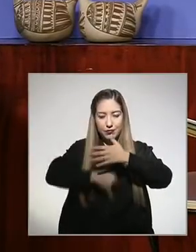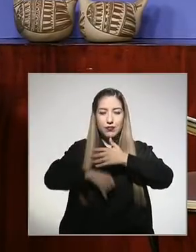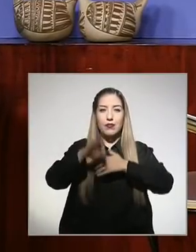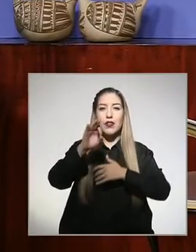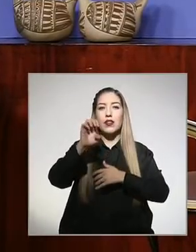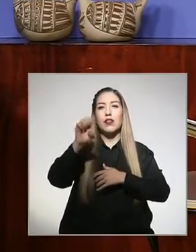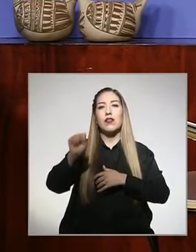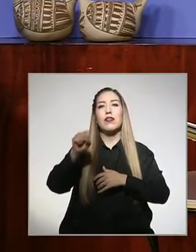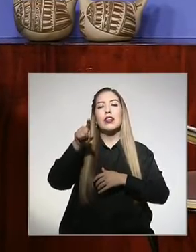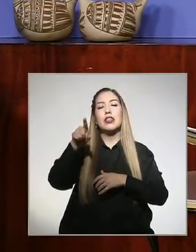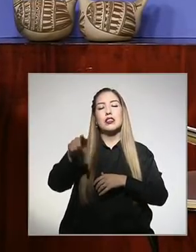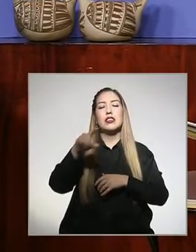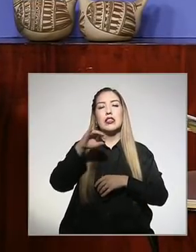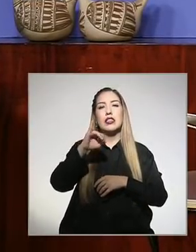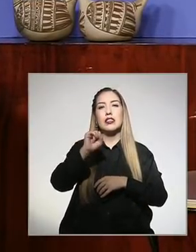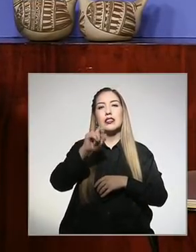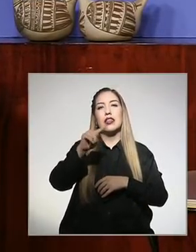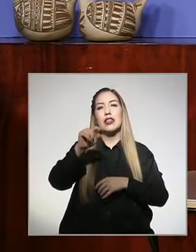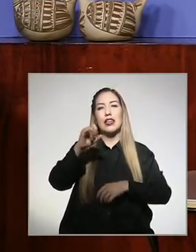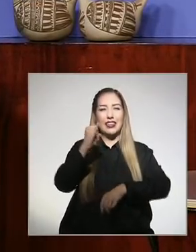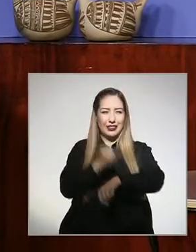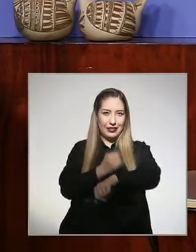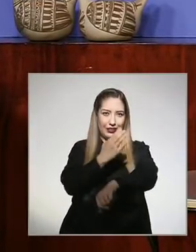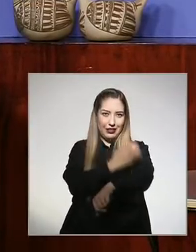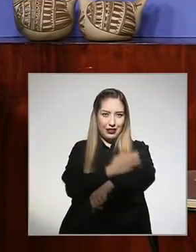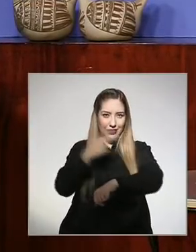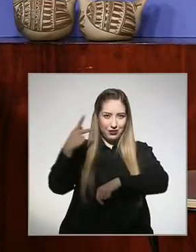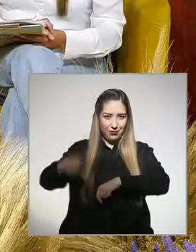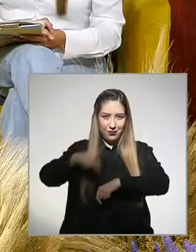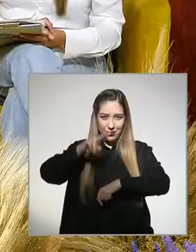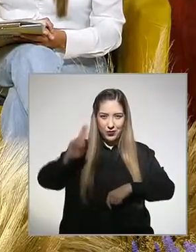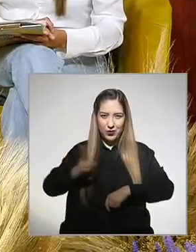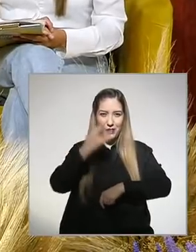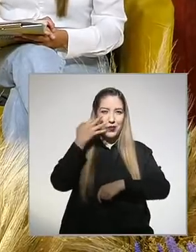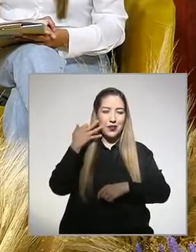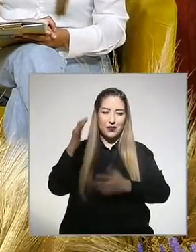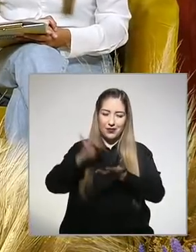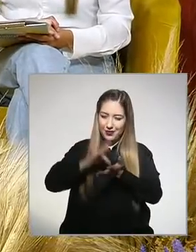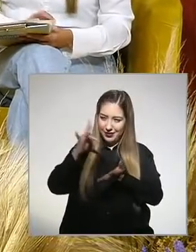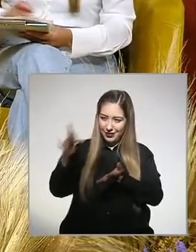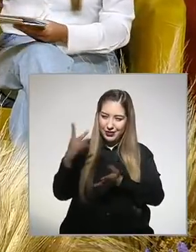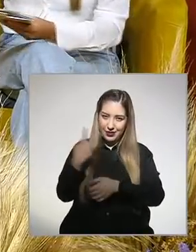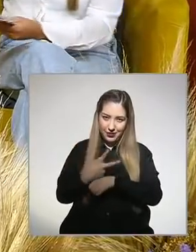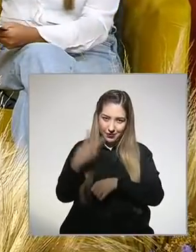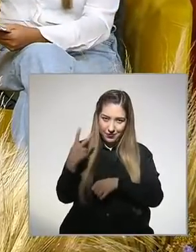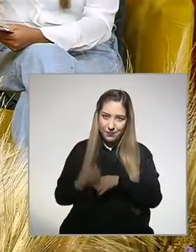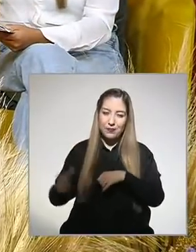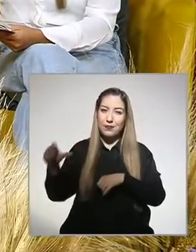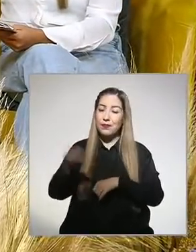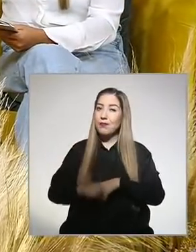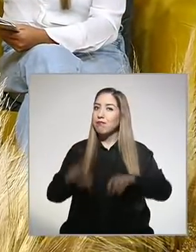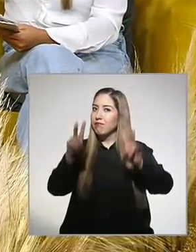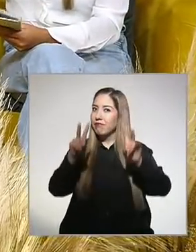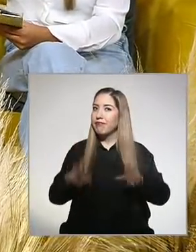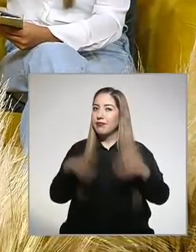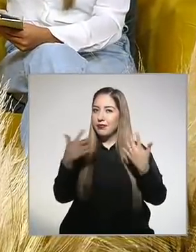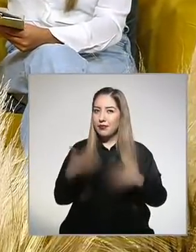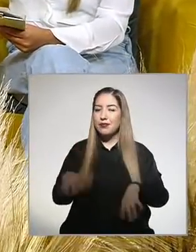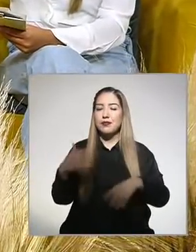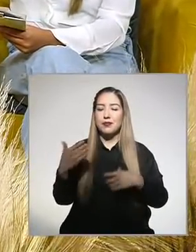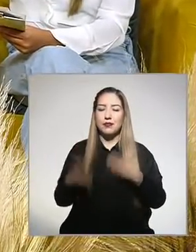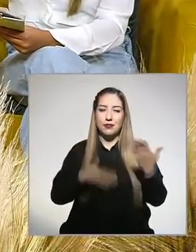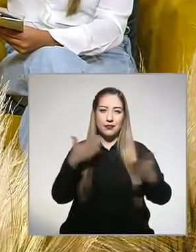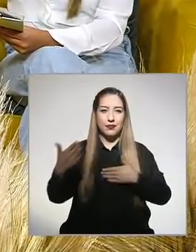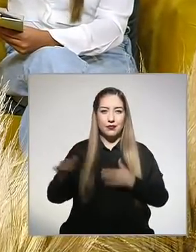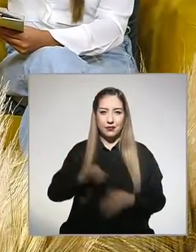UNAM e Iscalti. ¿Cómo estás, Carlos? Bienvenido. Hola, Nat. Muchas gracias por la invitación y pues un excelente tema para